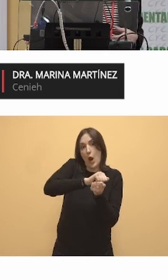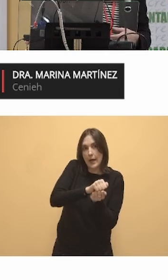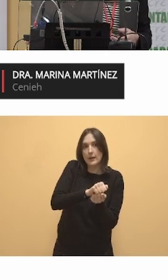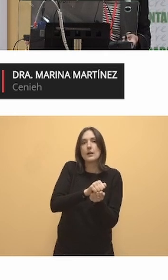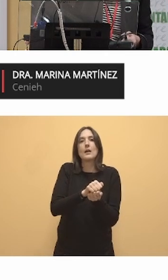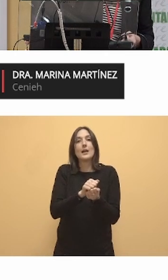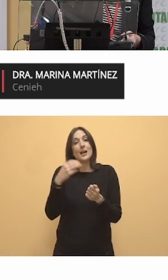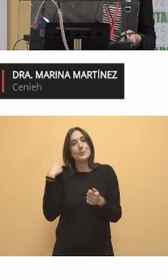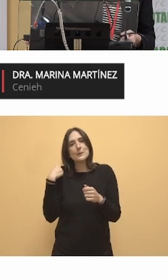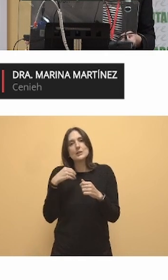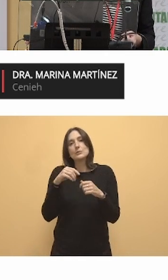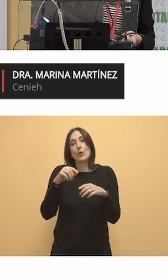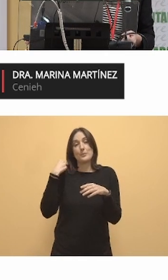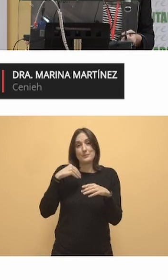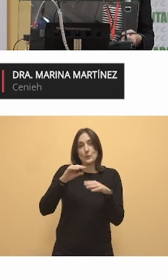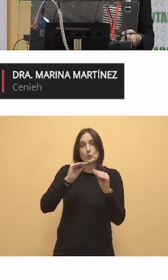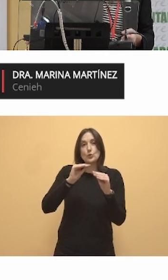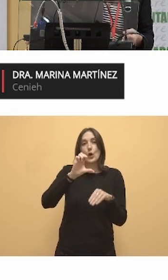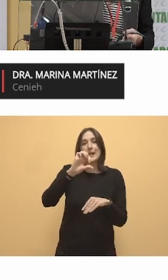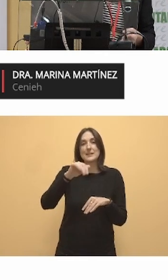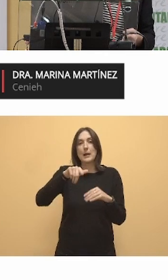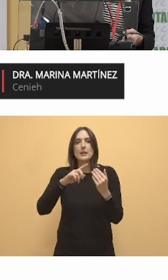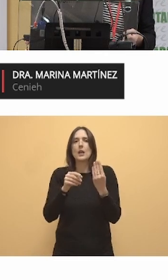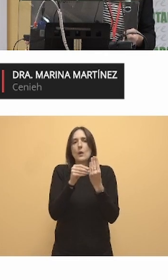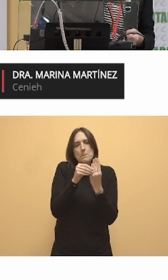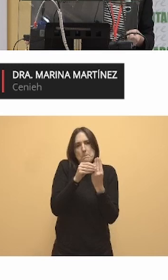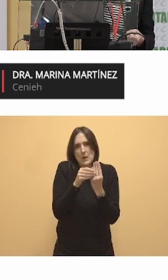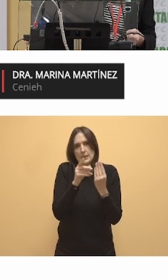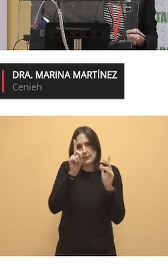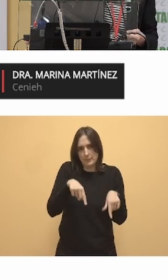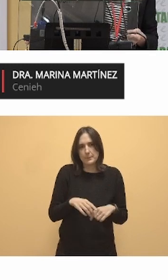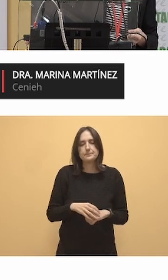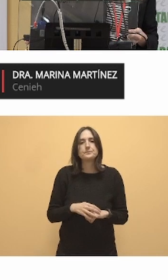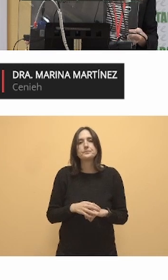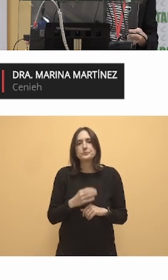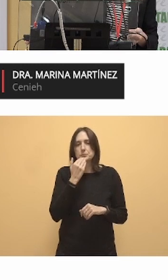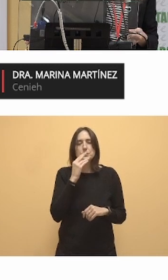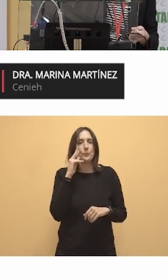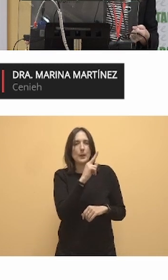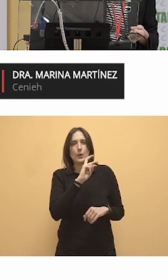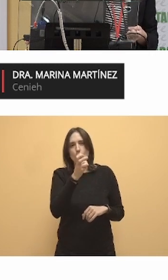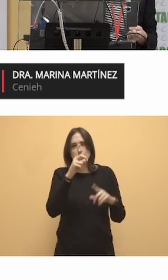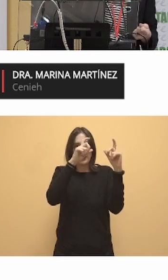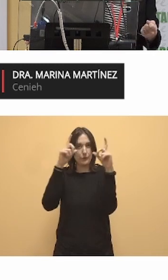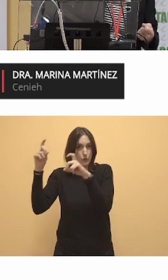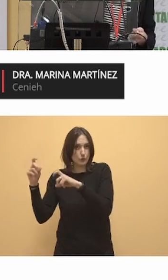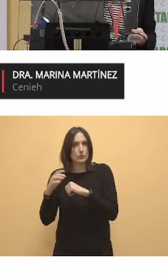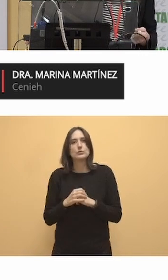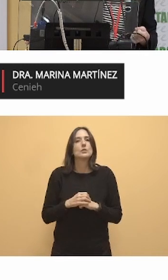género es extremadamente grueso. De nuevo os enseño aquí otras fotografías,